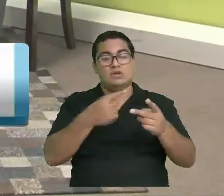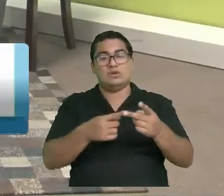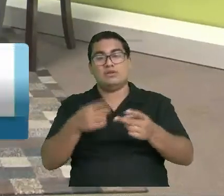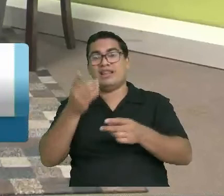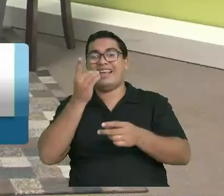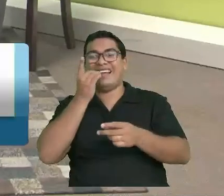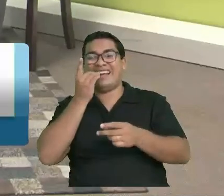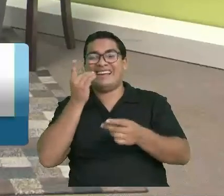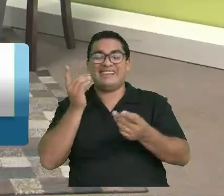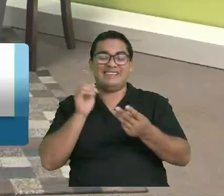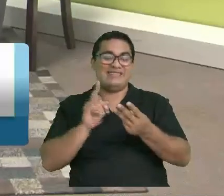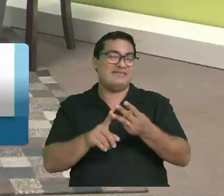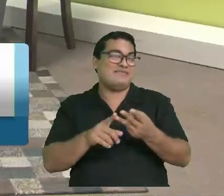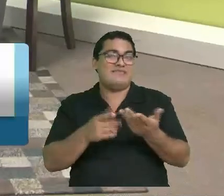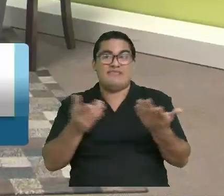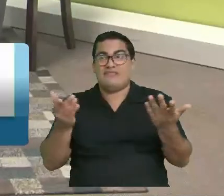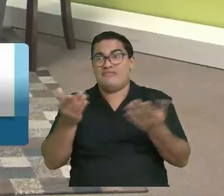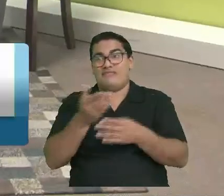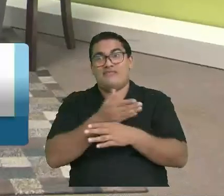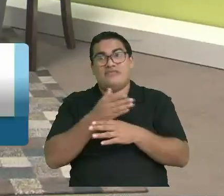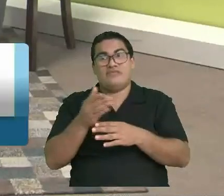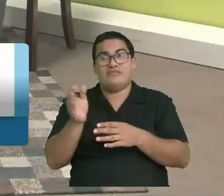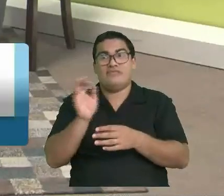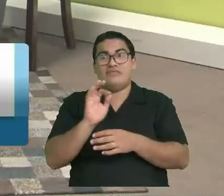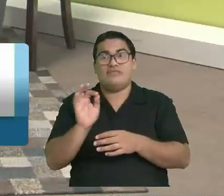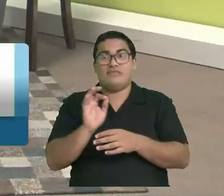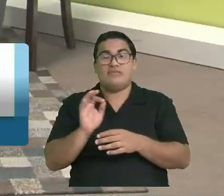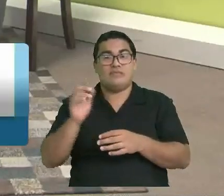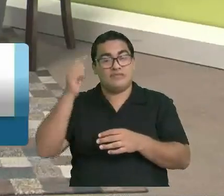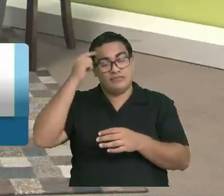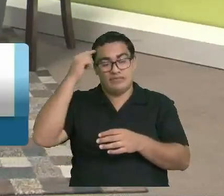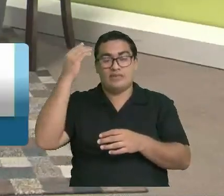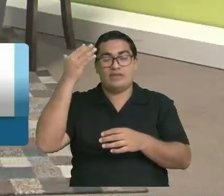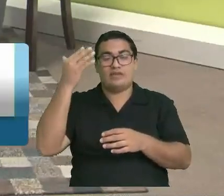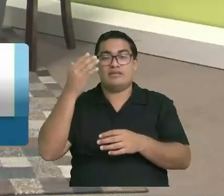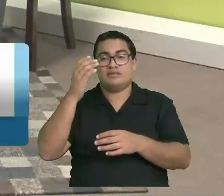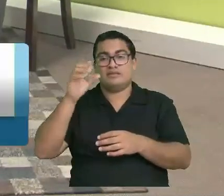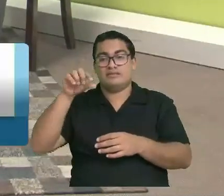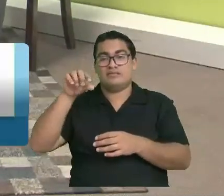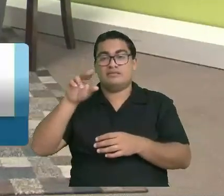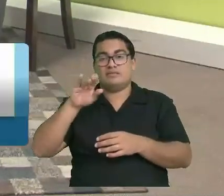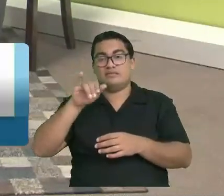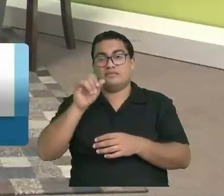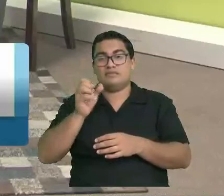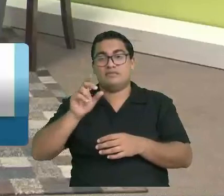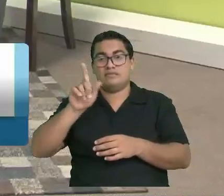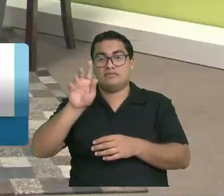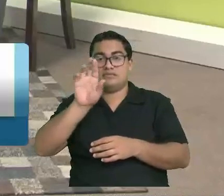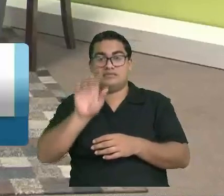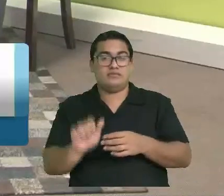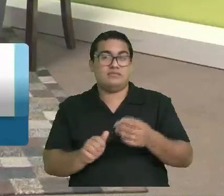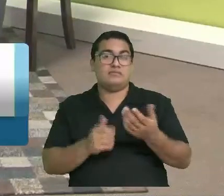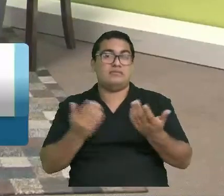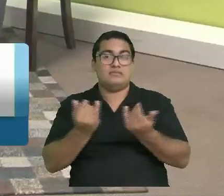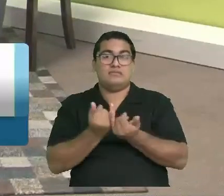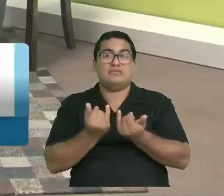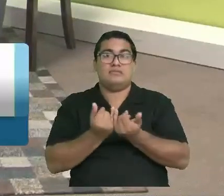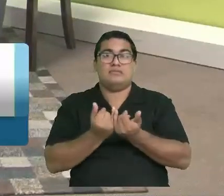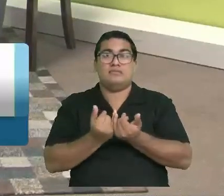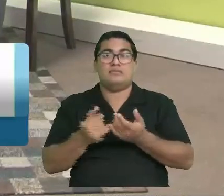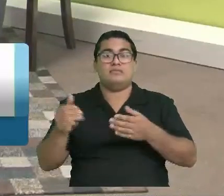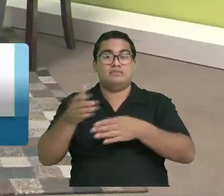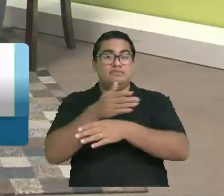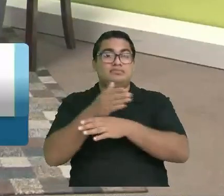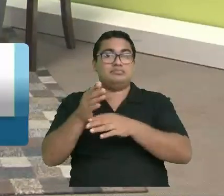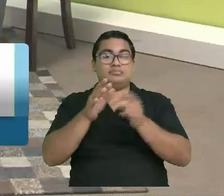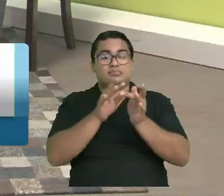Tiene que ser el psicólogo. Sí. Exactamente. El psicólogo, psiquiatra. A veces incluso el psiquiatra, dependiendo del grado de la severidad. Y sí, dentro de las